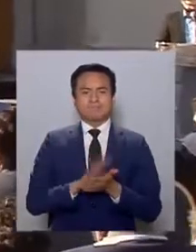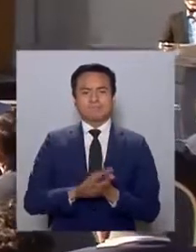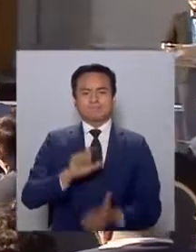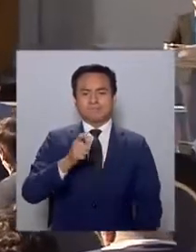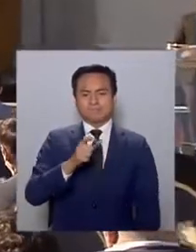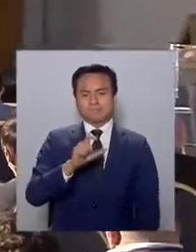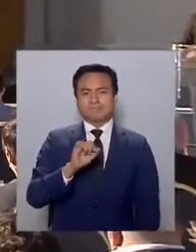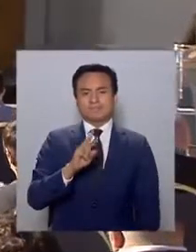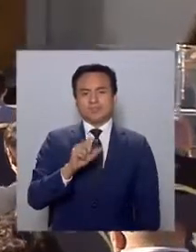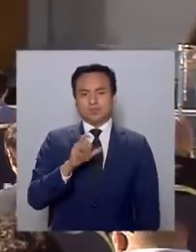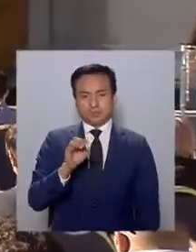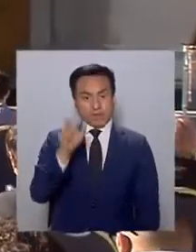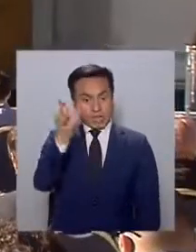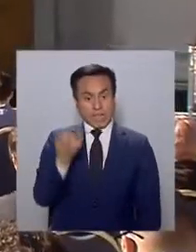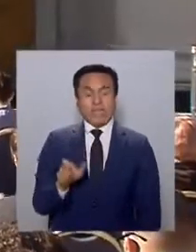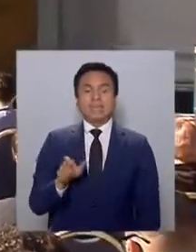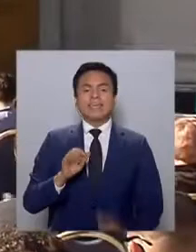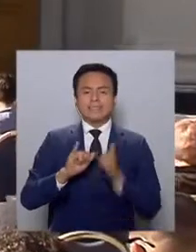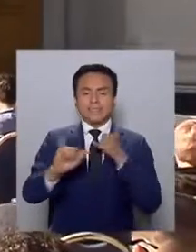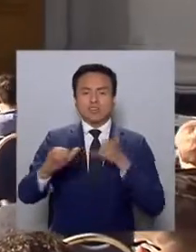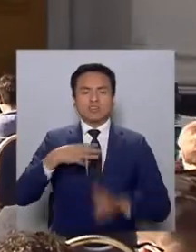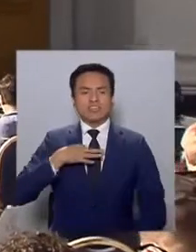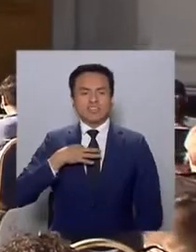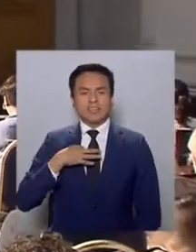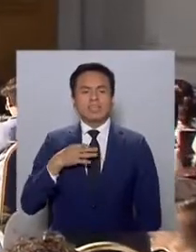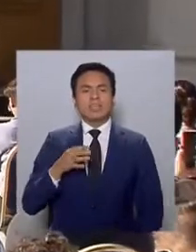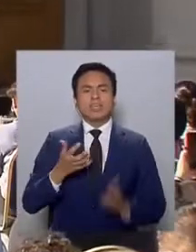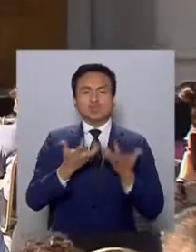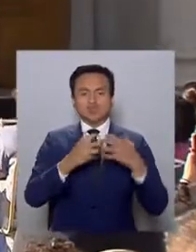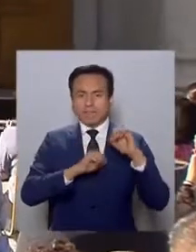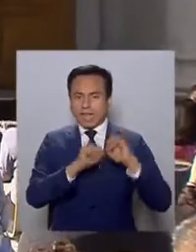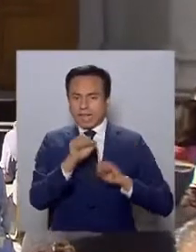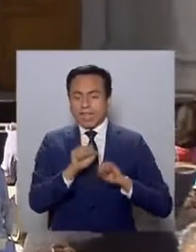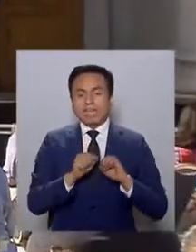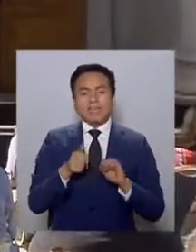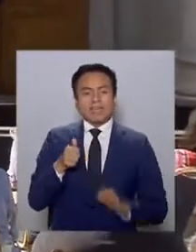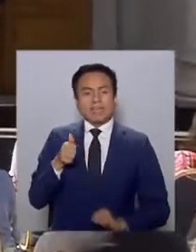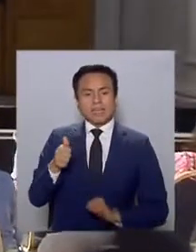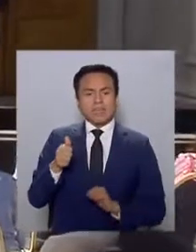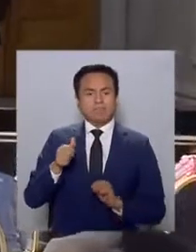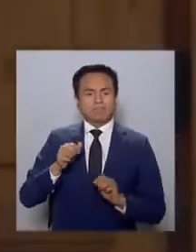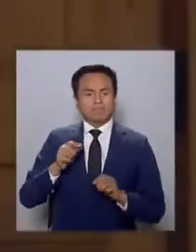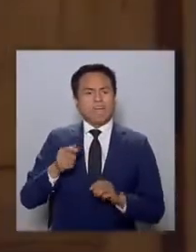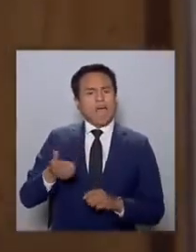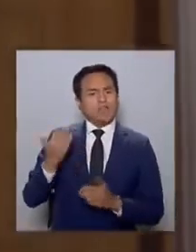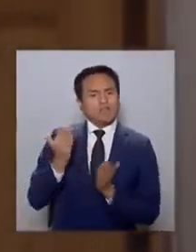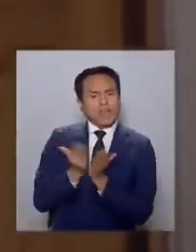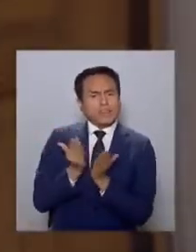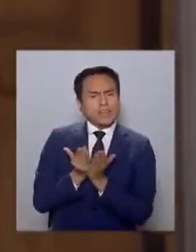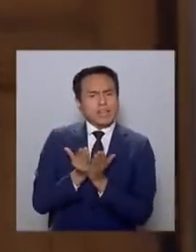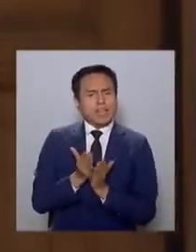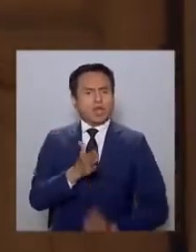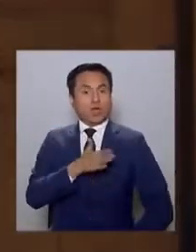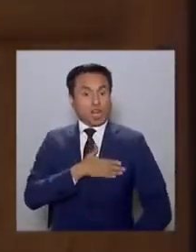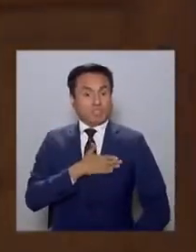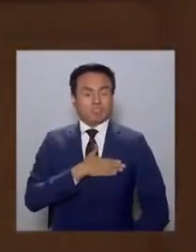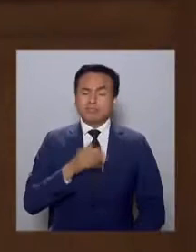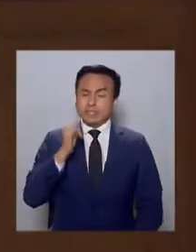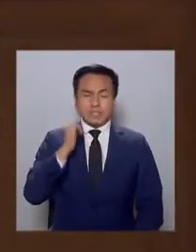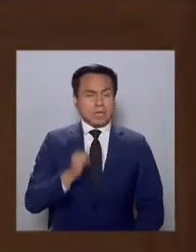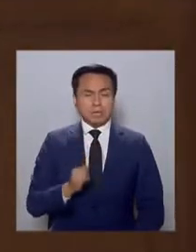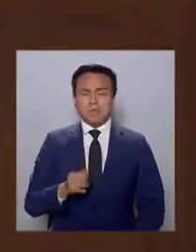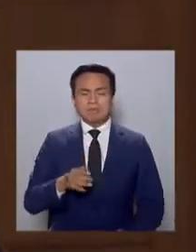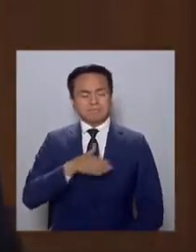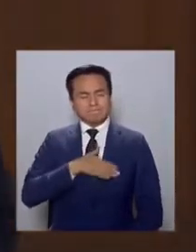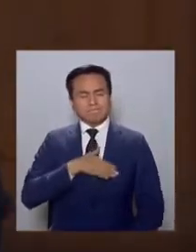Giorgio Jackson es ingeniero civil industrial, fue dirigente estudiantil, aunque con el corazón siempre